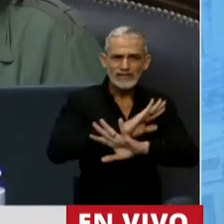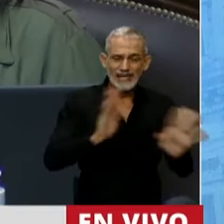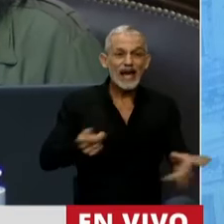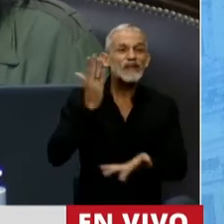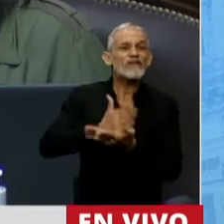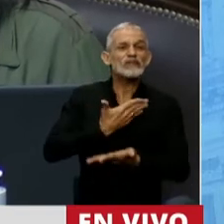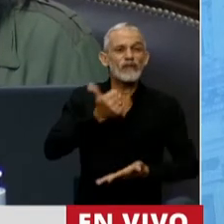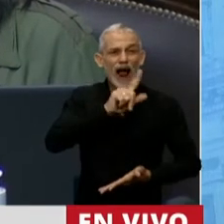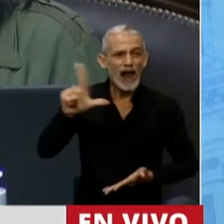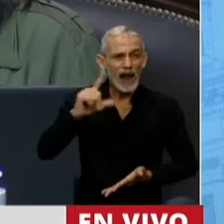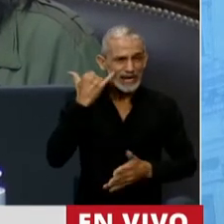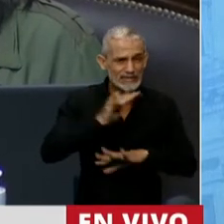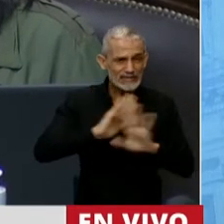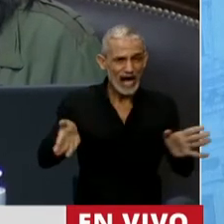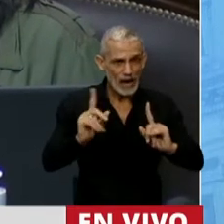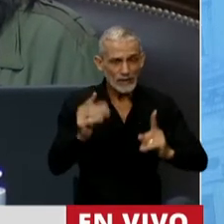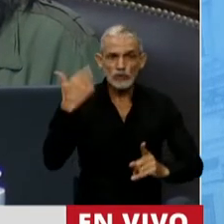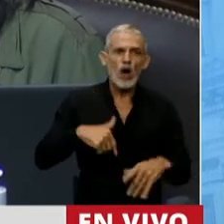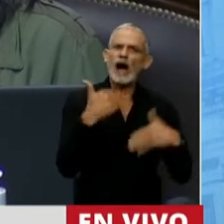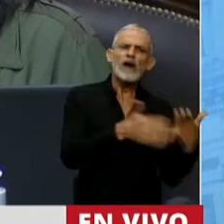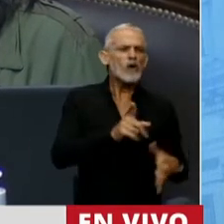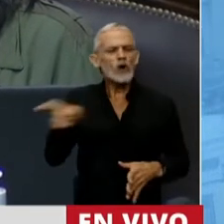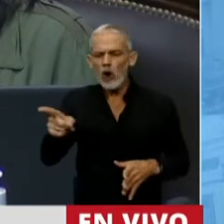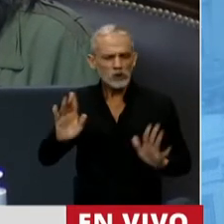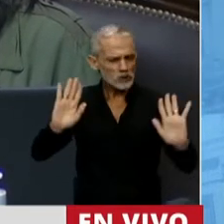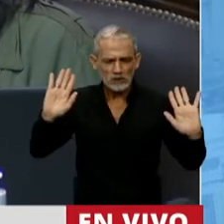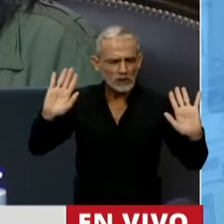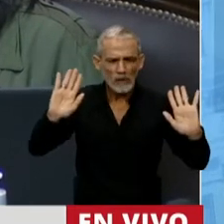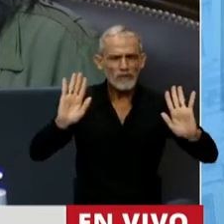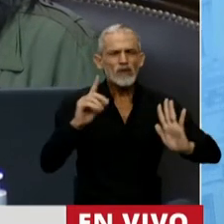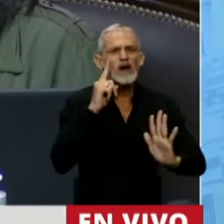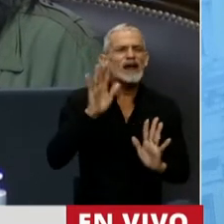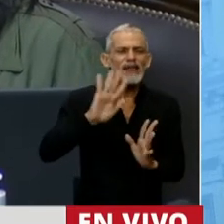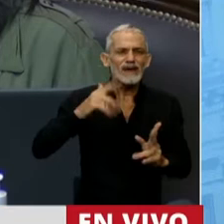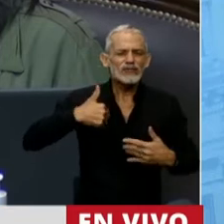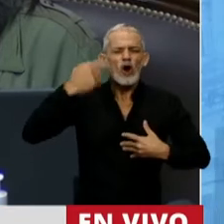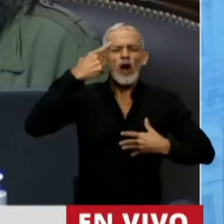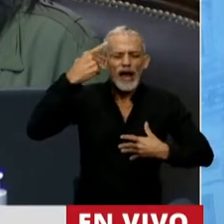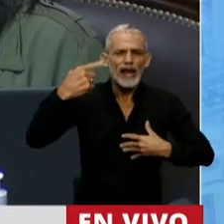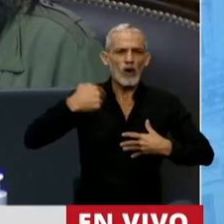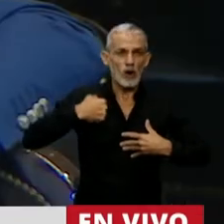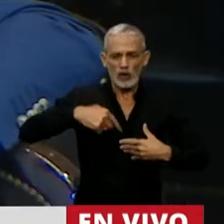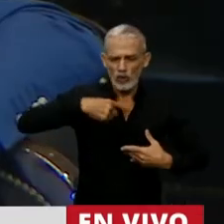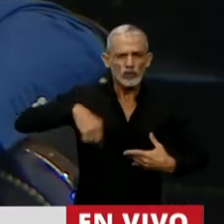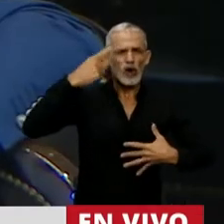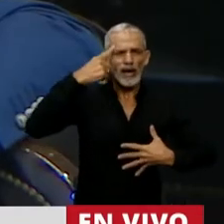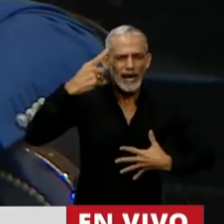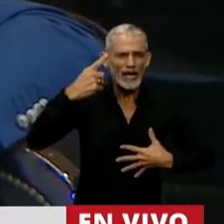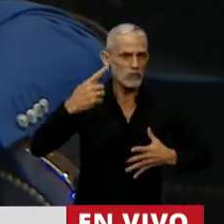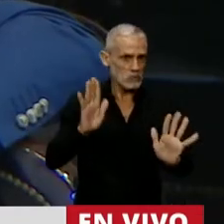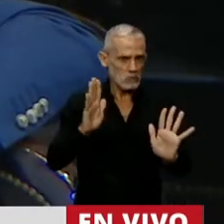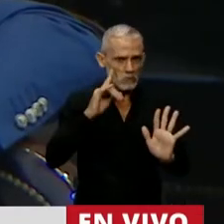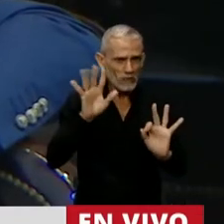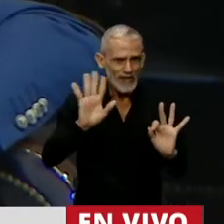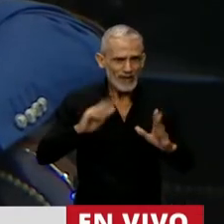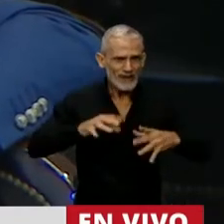fallo fall y yo puede estar a favor o en contra pero no tiene que ver con lo que yo crea con lo que nosotros creamos independientemente